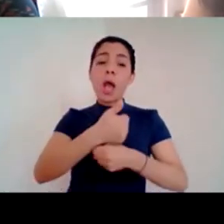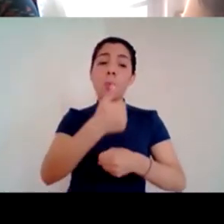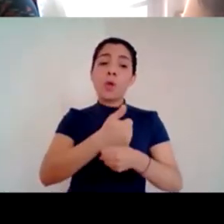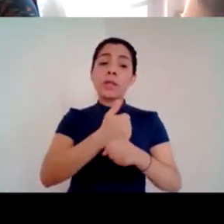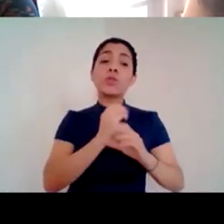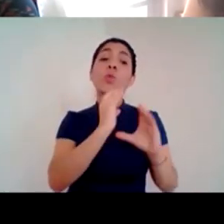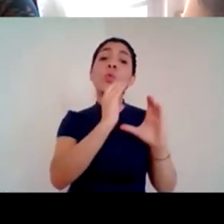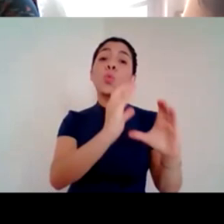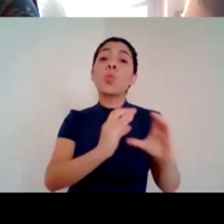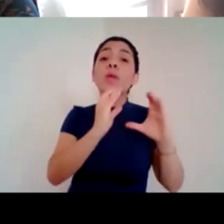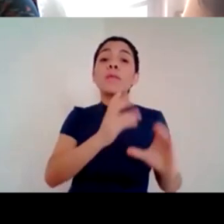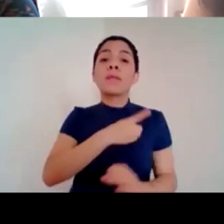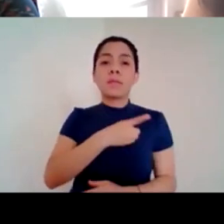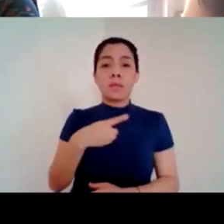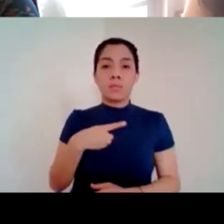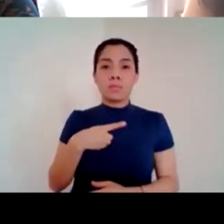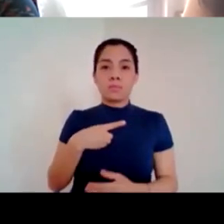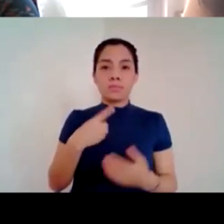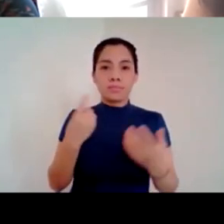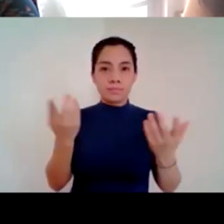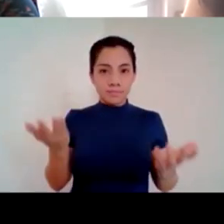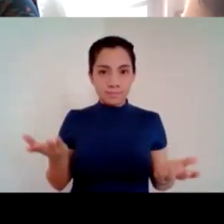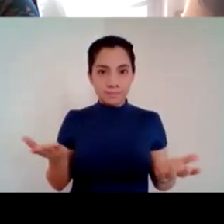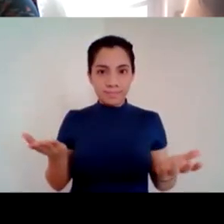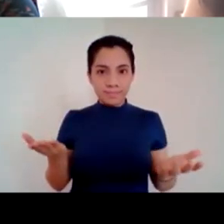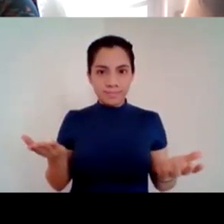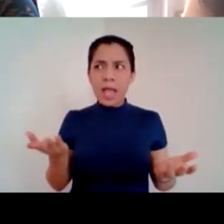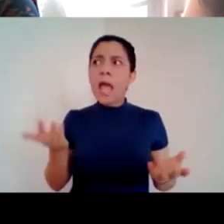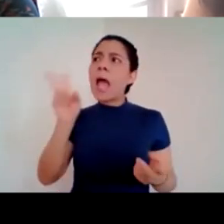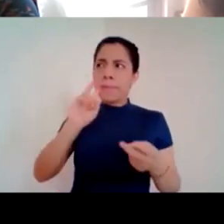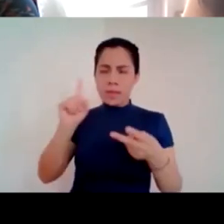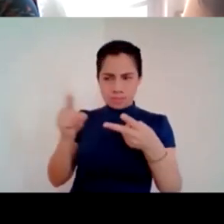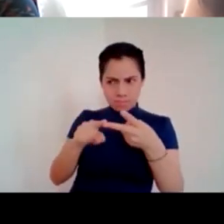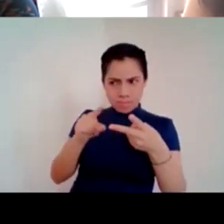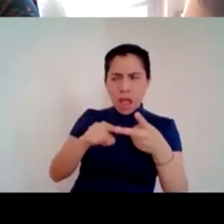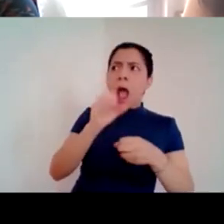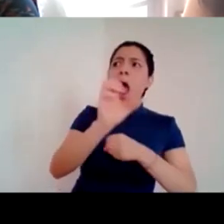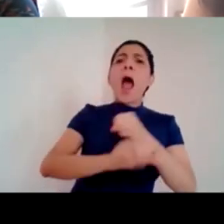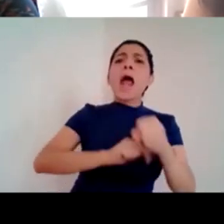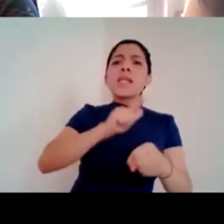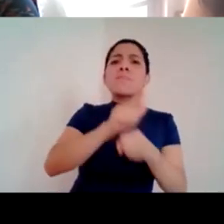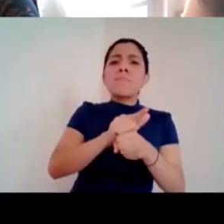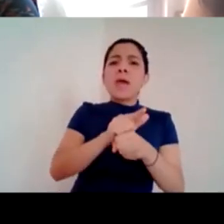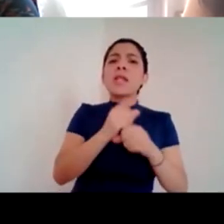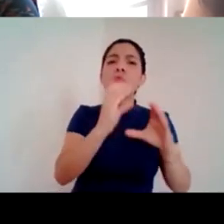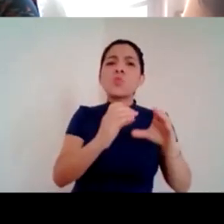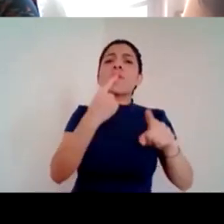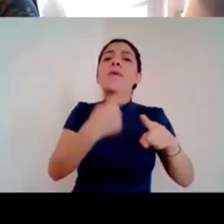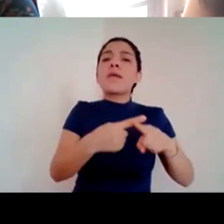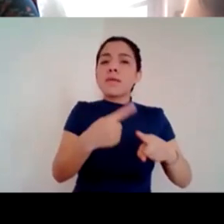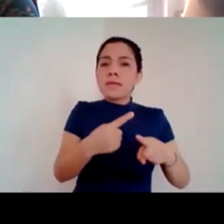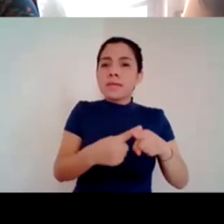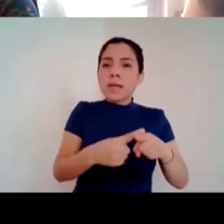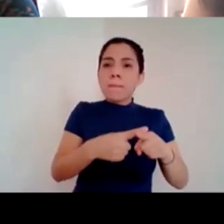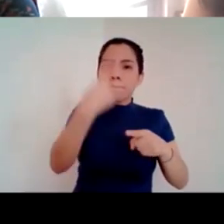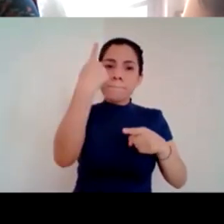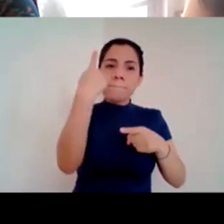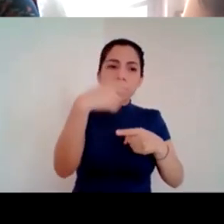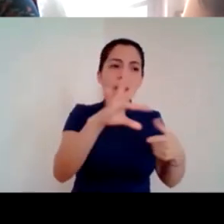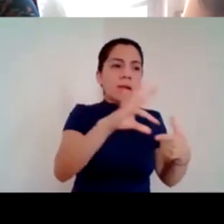dos ¿quién va a cuidar a los animalitos? ¿quién los va a llevar a pastear? miren esa miren